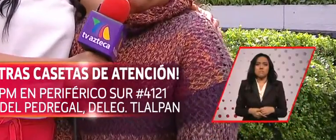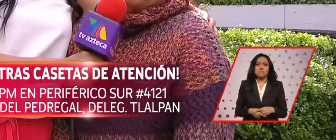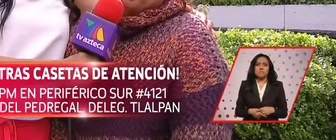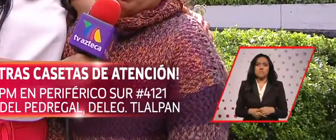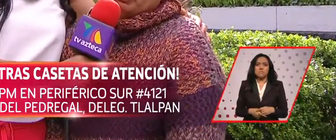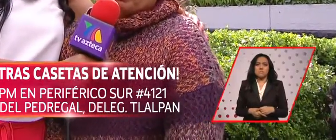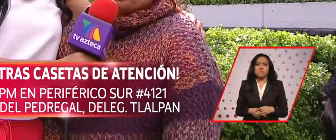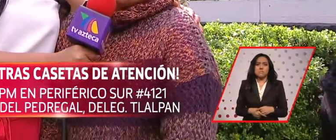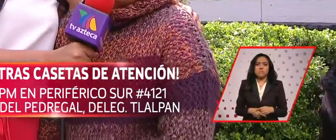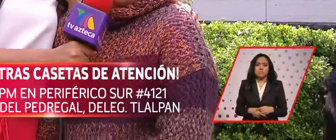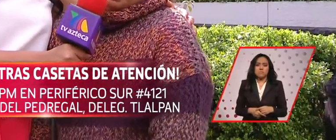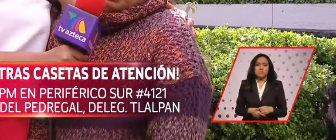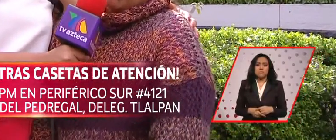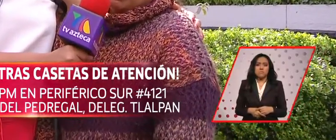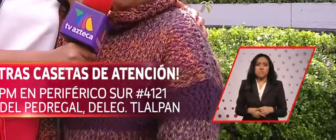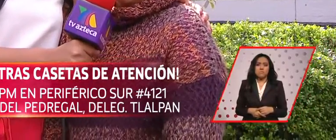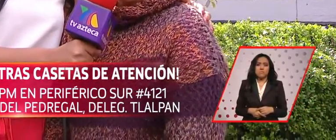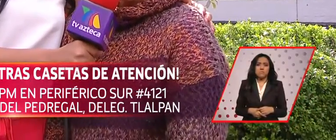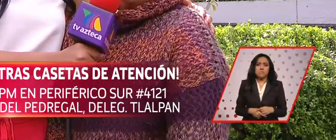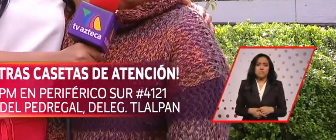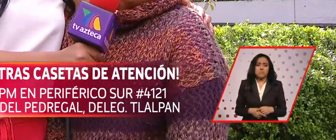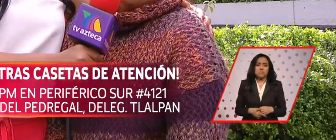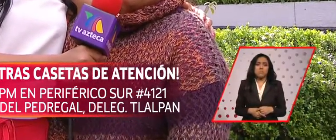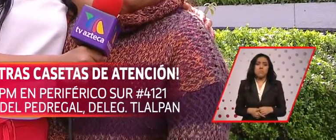y pues bueno, necesitamos